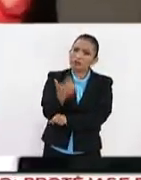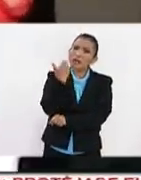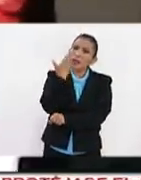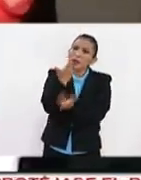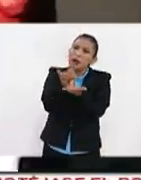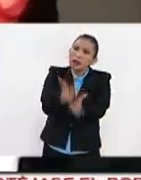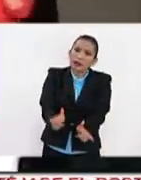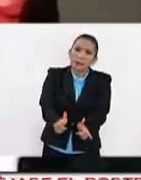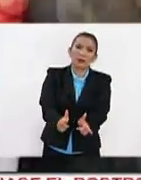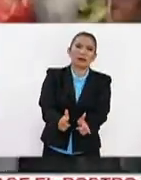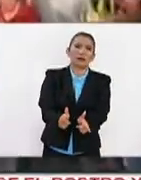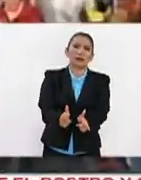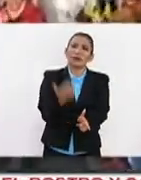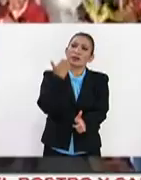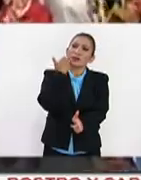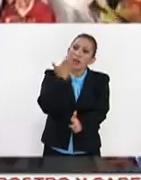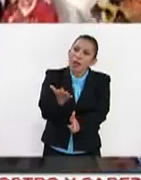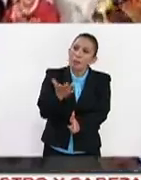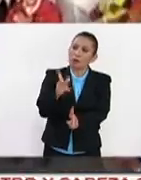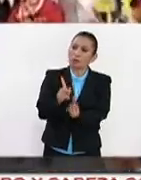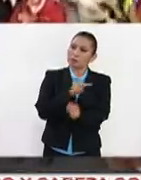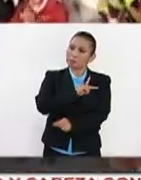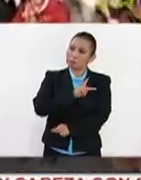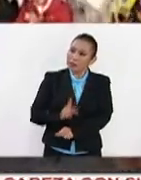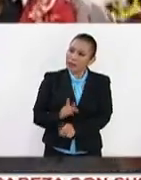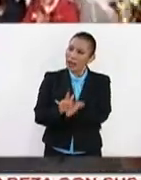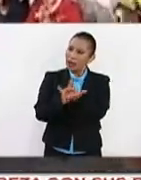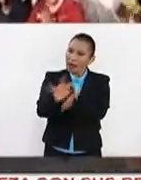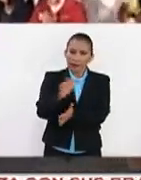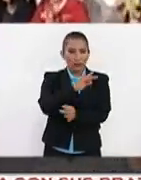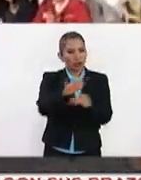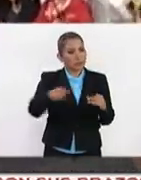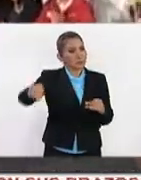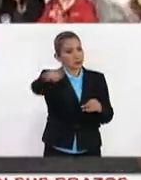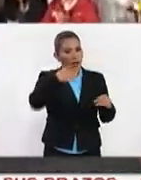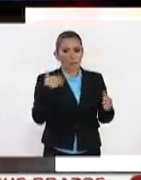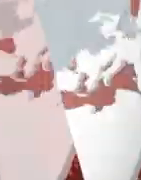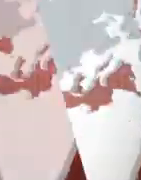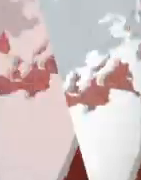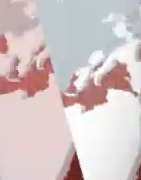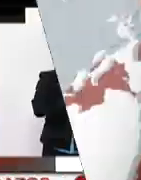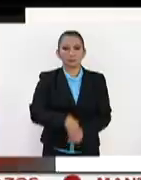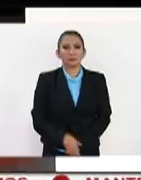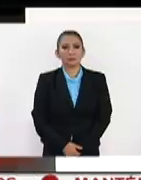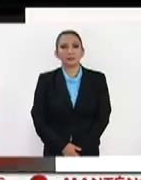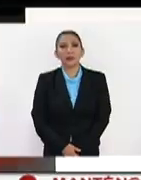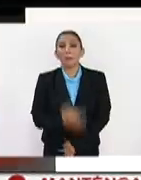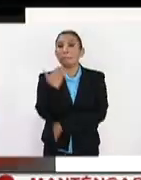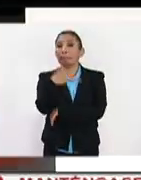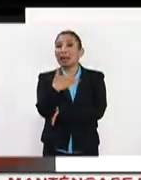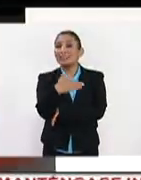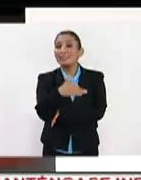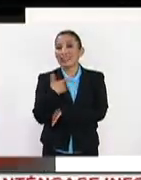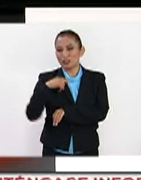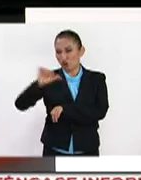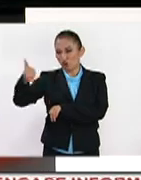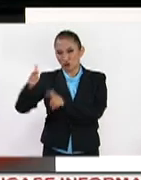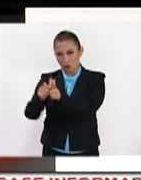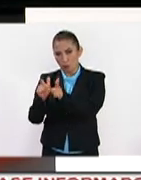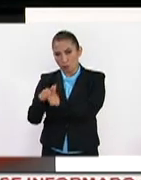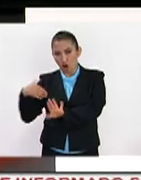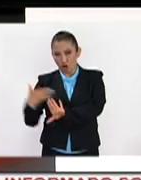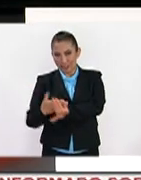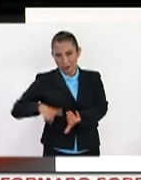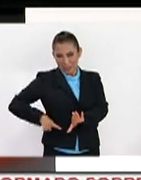queremos libertad, queremos patria. Gracias a todos los votantes. Mientras tanto, la oposición